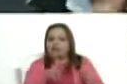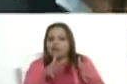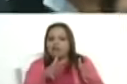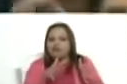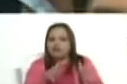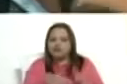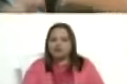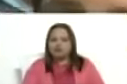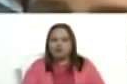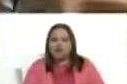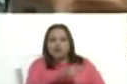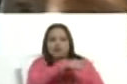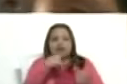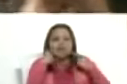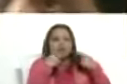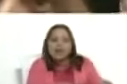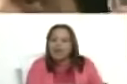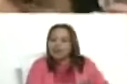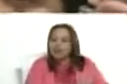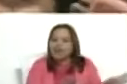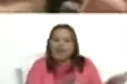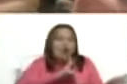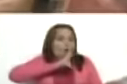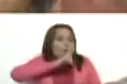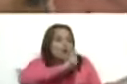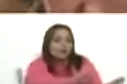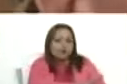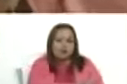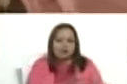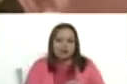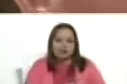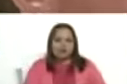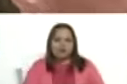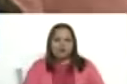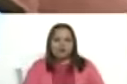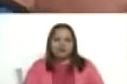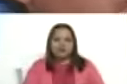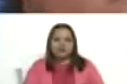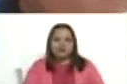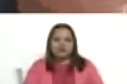Los han salido con las tablas en la cabeza.